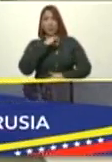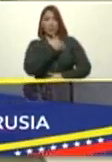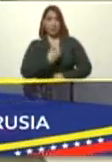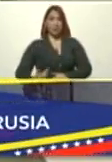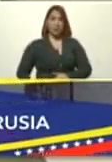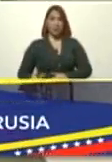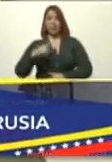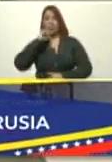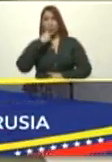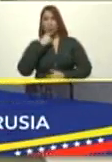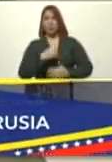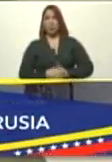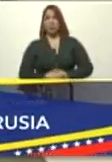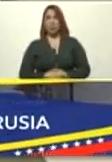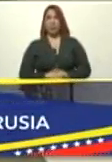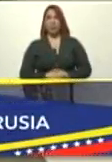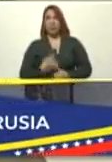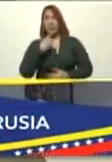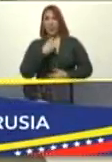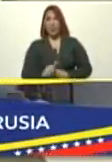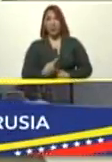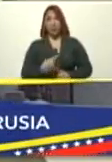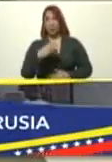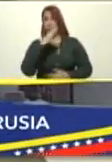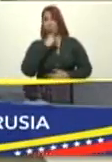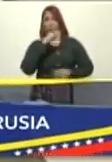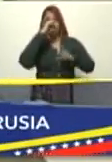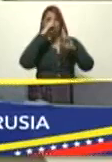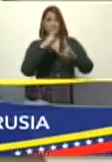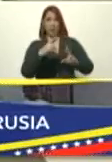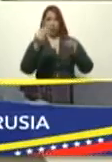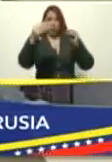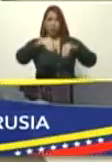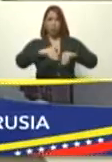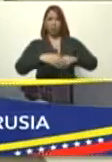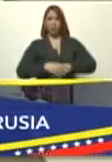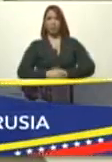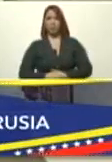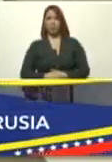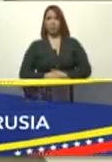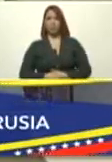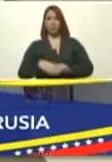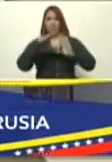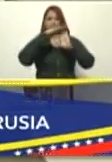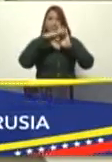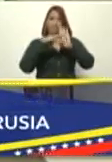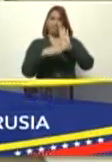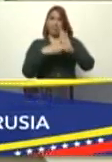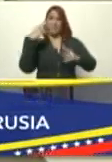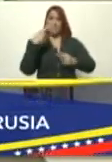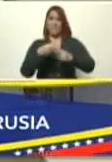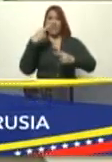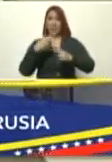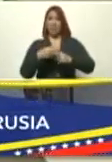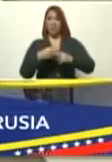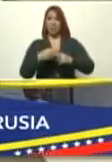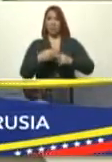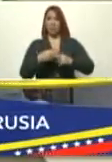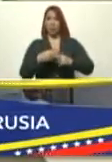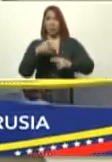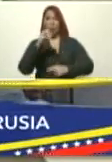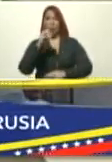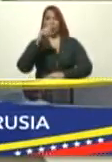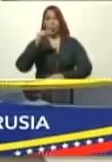Putin ha planteado el incumplimiento de esos acuerdos y el peligro de que la